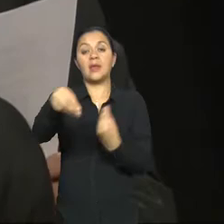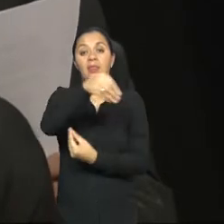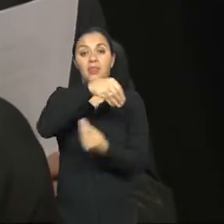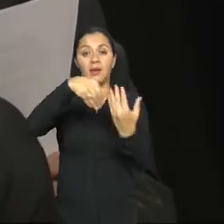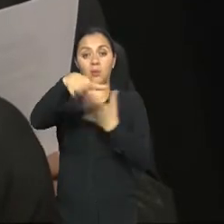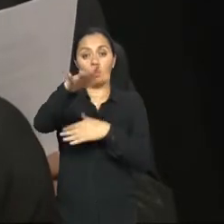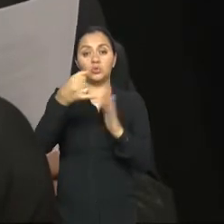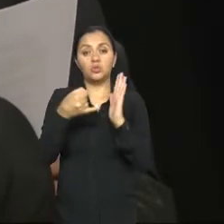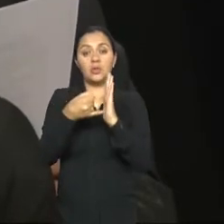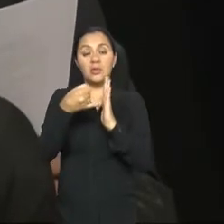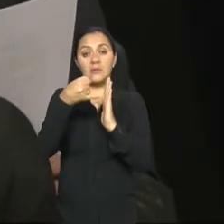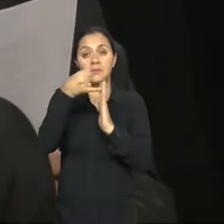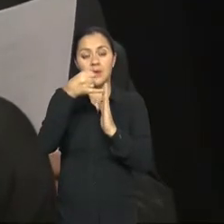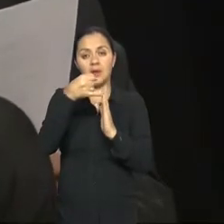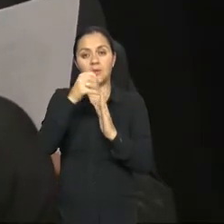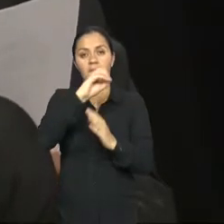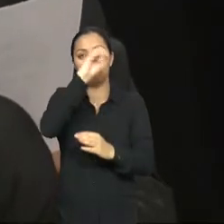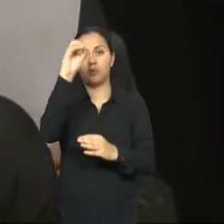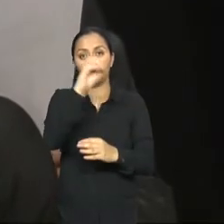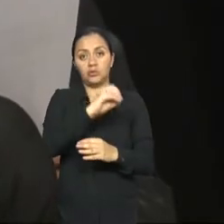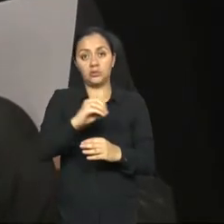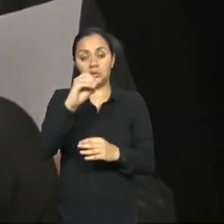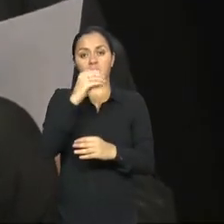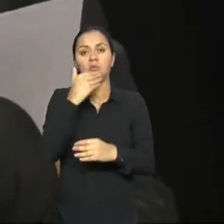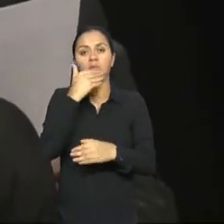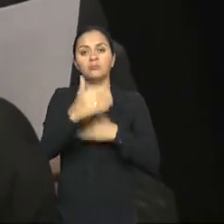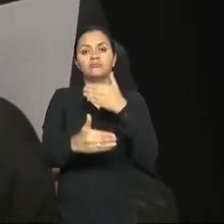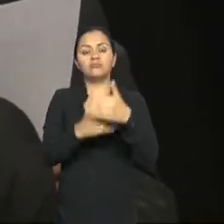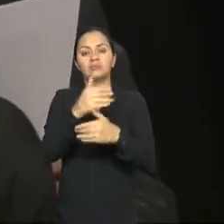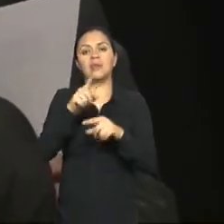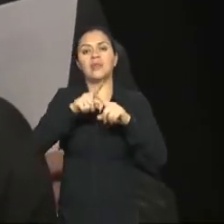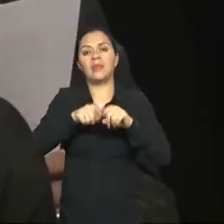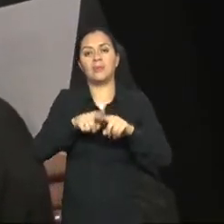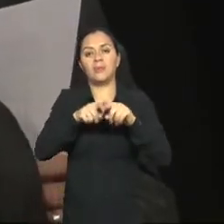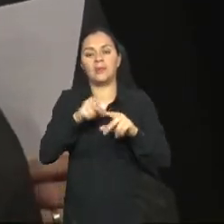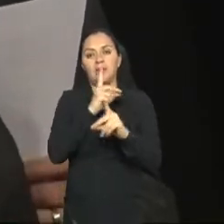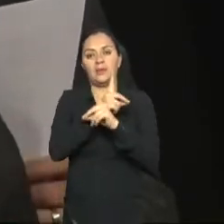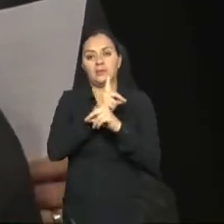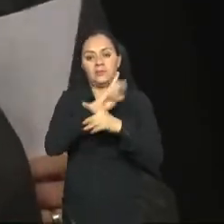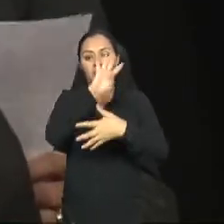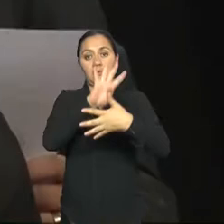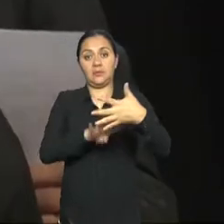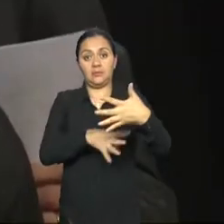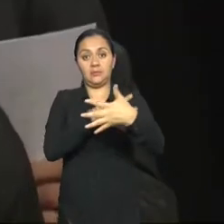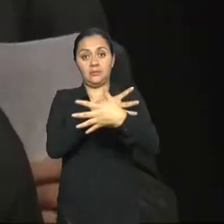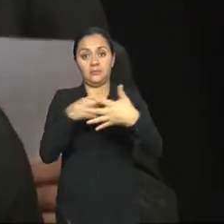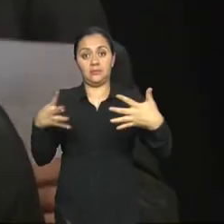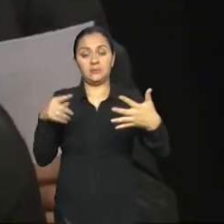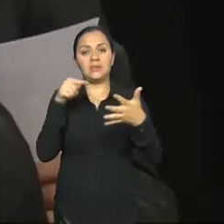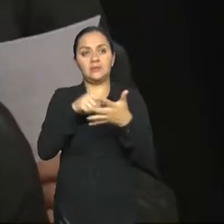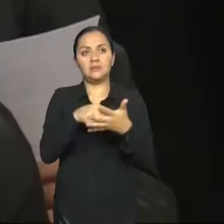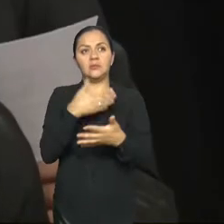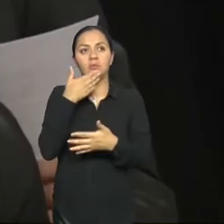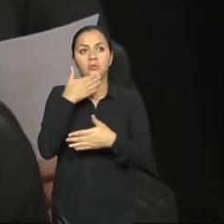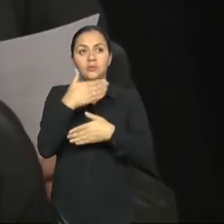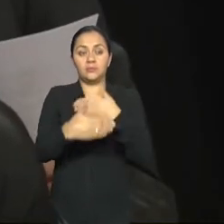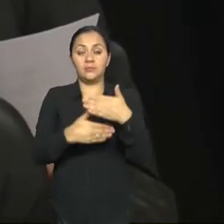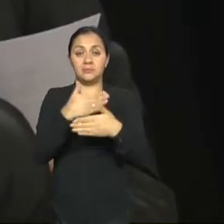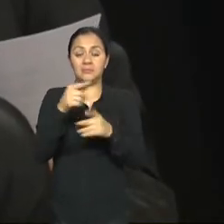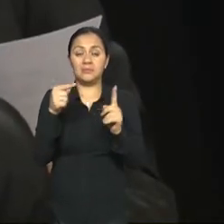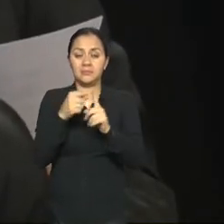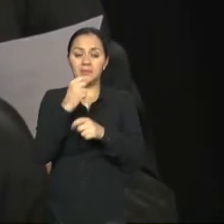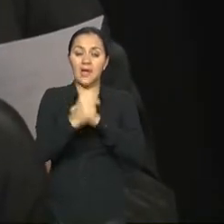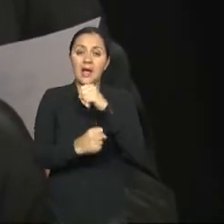un porcentaje en la cual hace ejecución de acuerdo al grado de discapacidad. Por lo tanto, si es que nosotros hablamos en referente